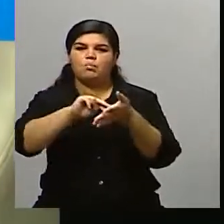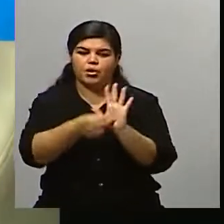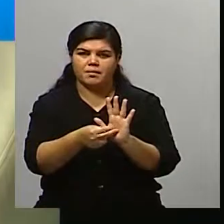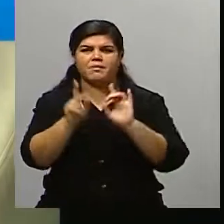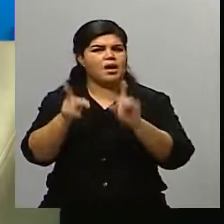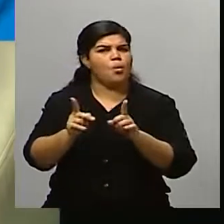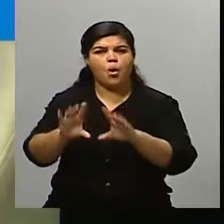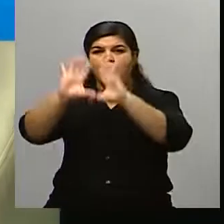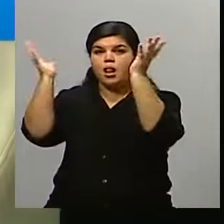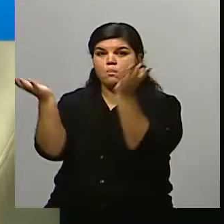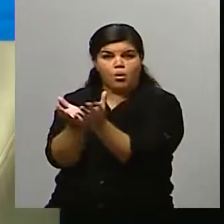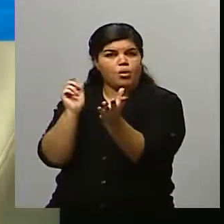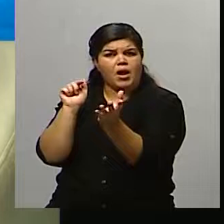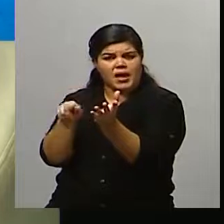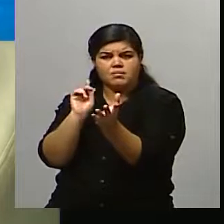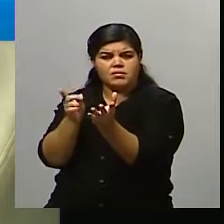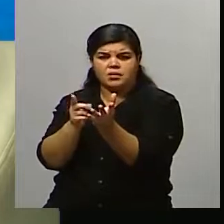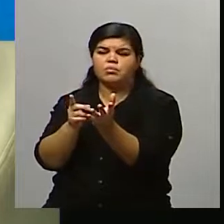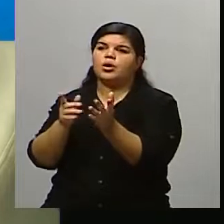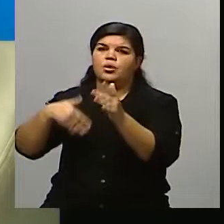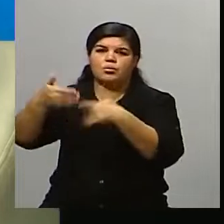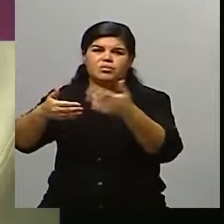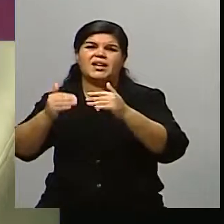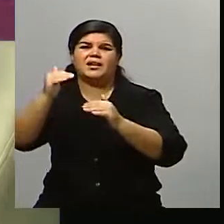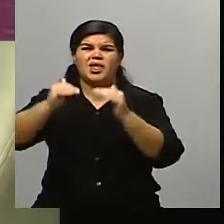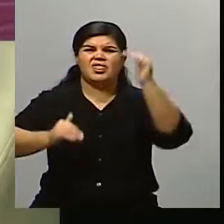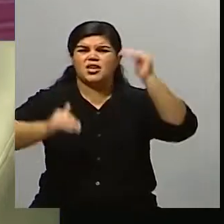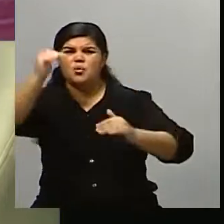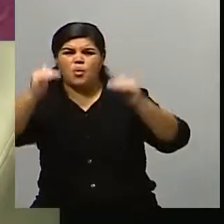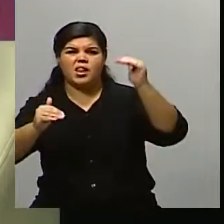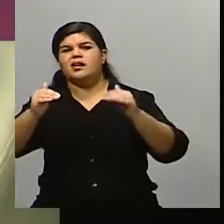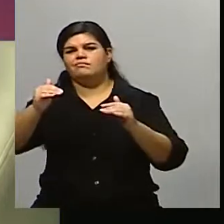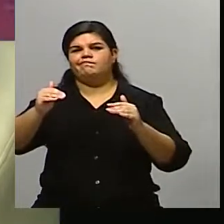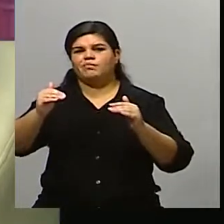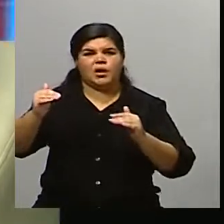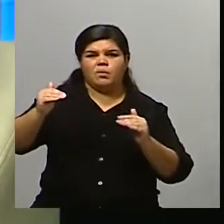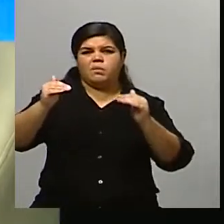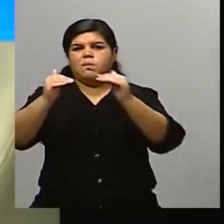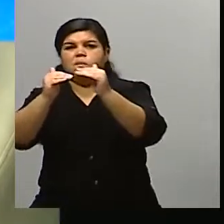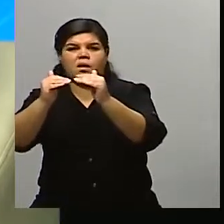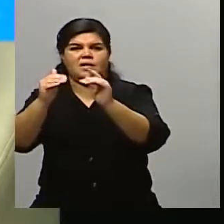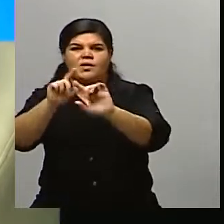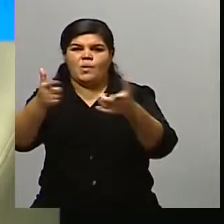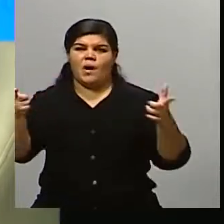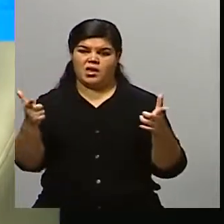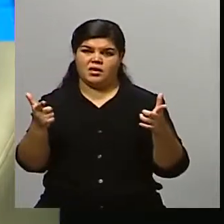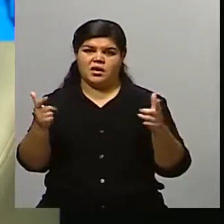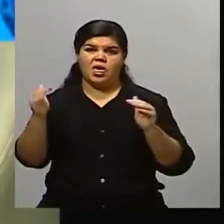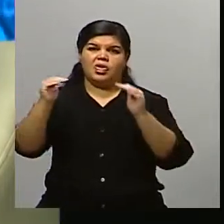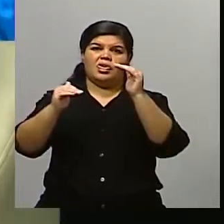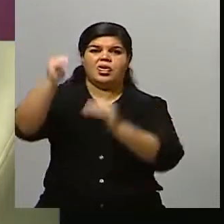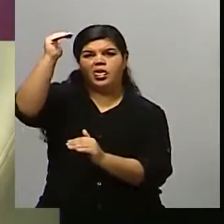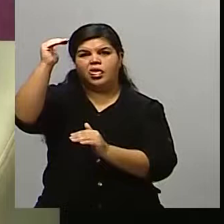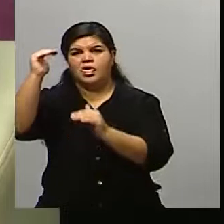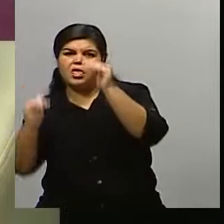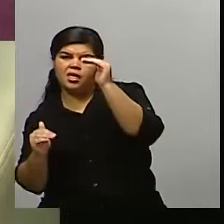situación bastante complicada, donde aumenta la desigualdad, por ejemplo, donde han habido caídas de puestos de trabajo también en todo el mundo